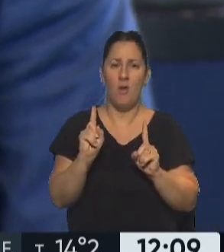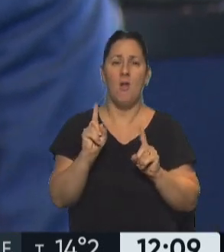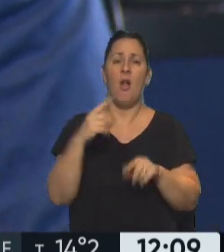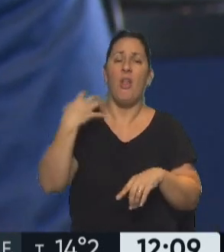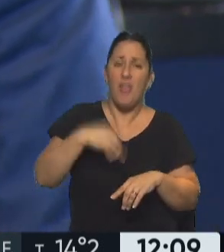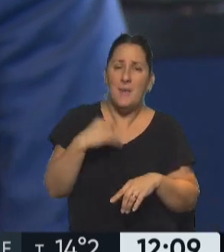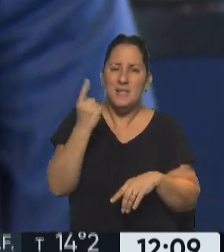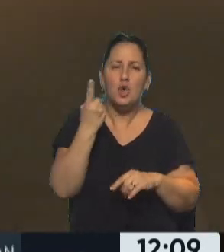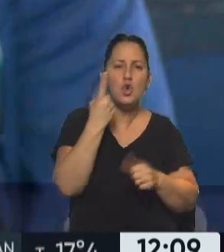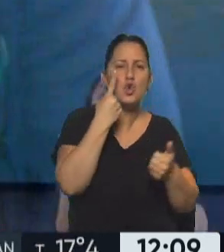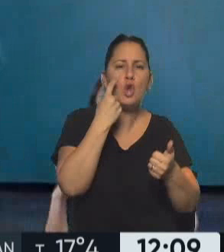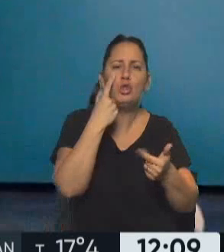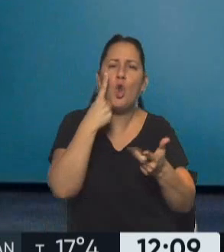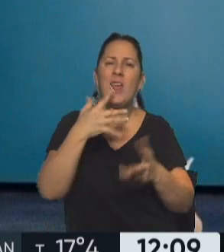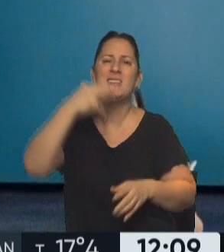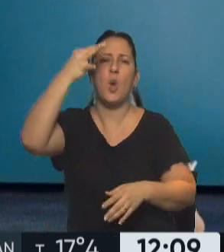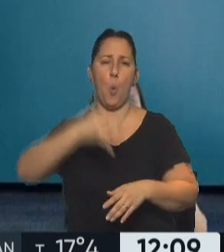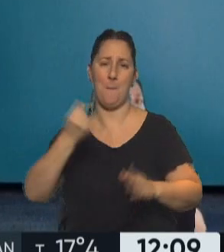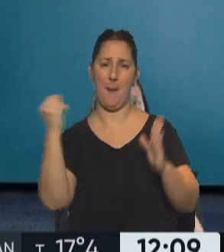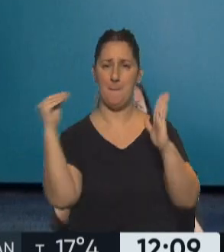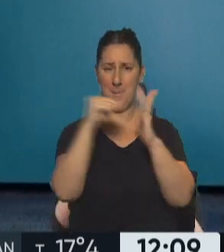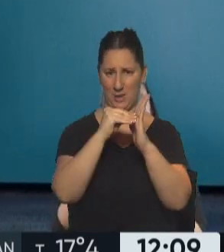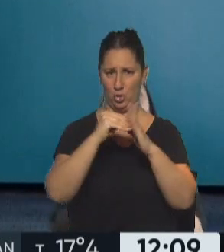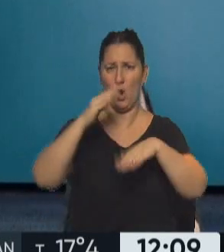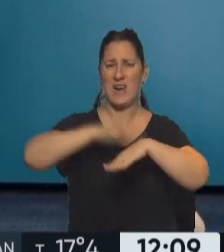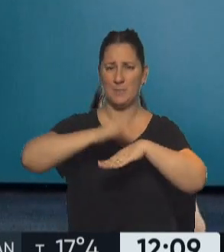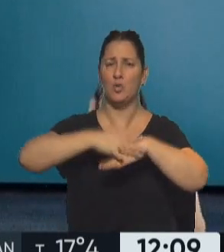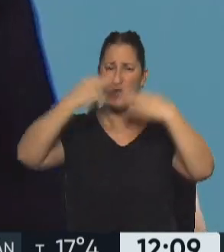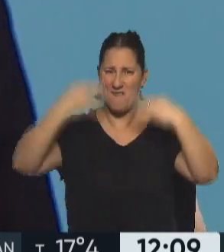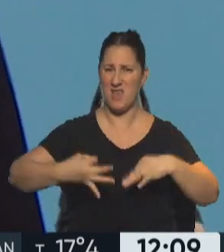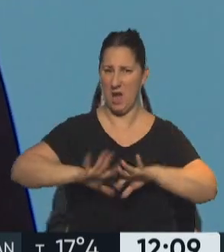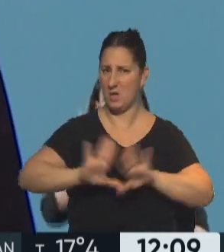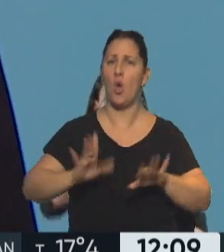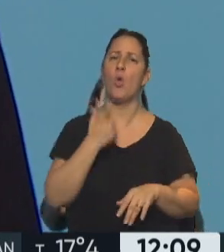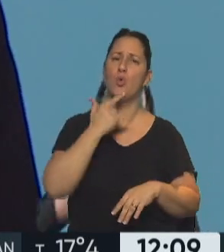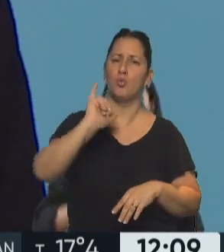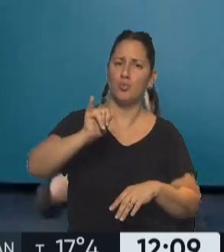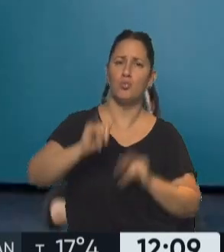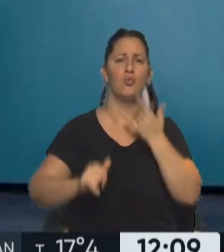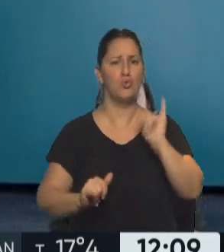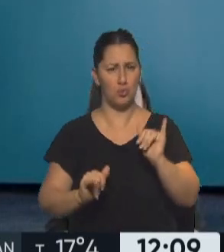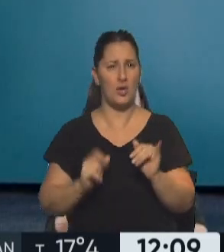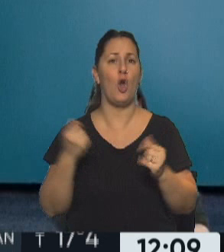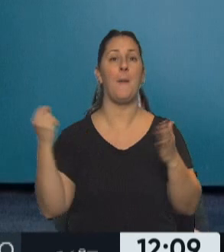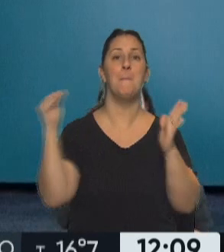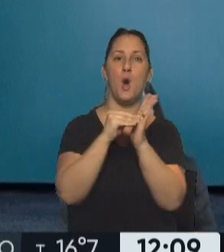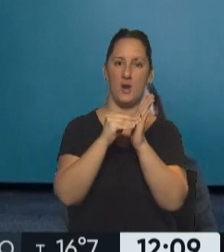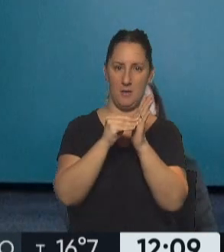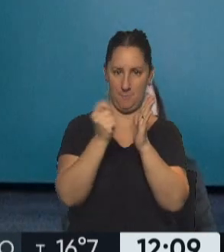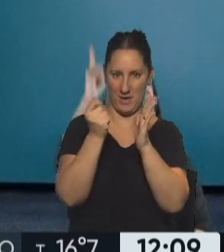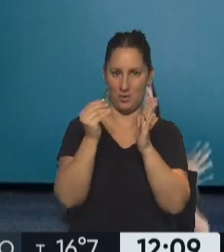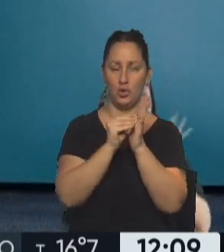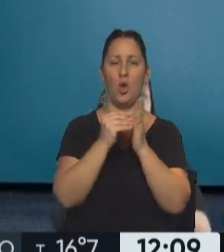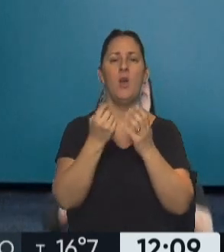sí verificando cumplimientos de compromisos asumidos con los principales formadores de precios, con